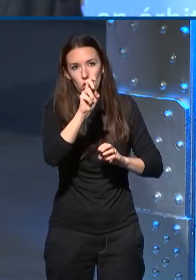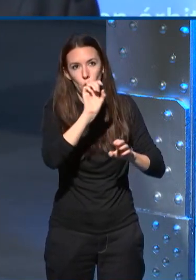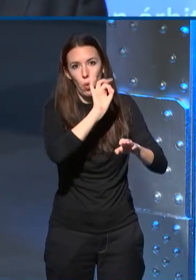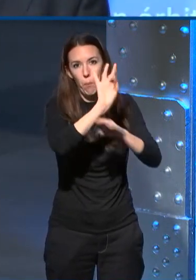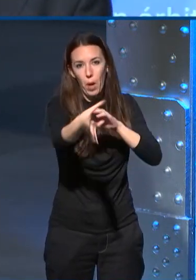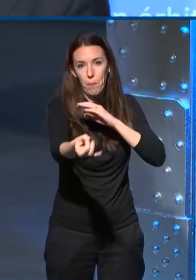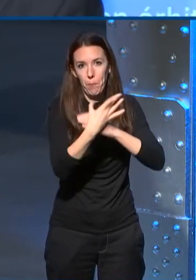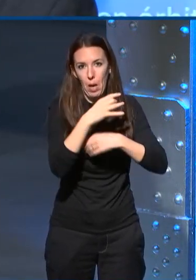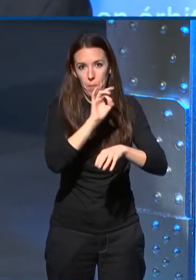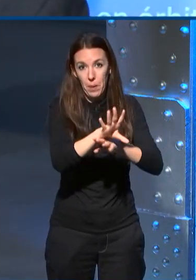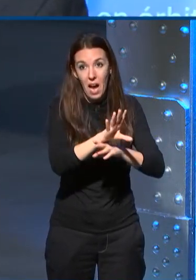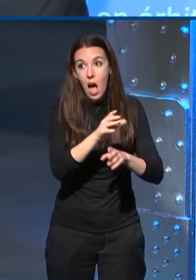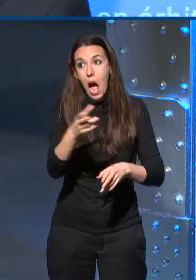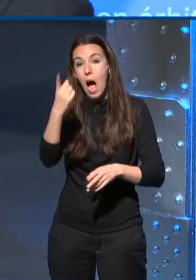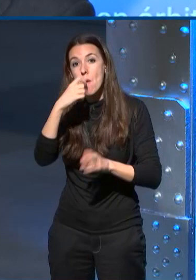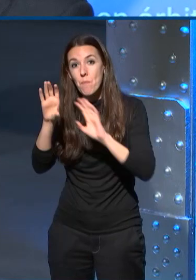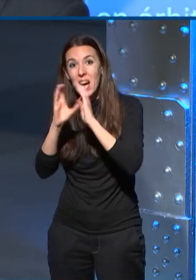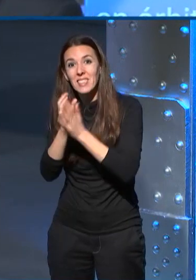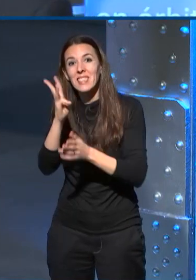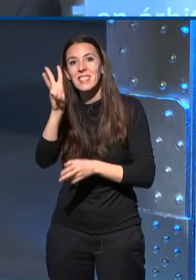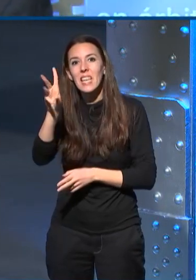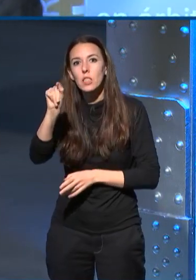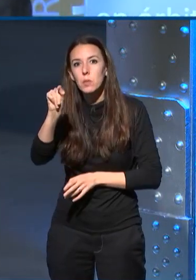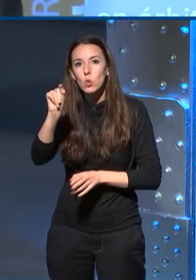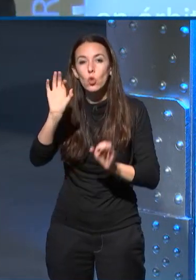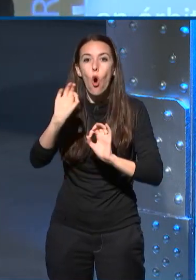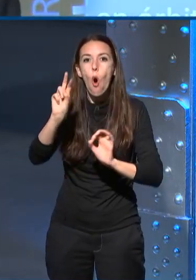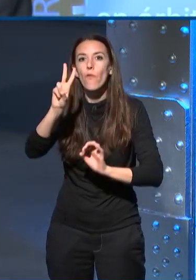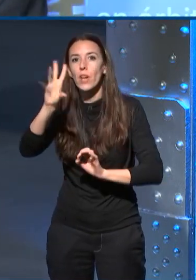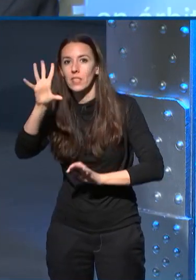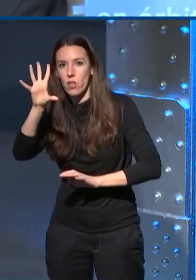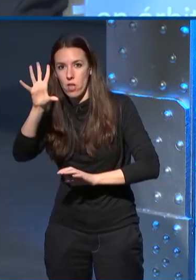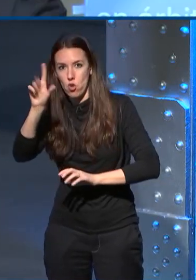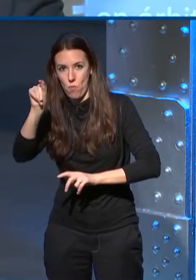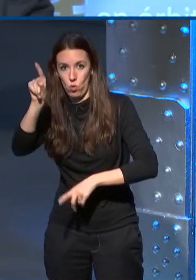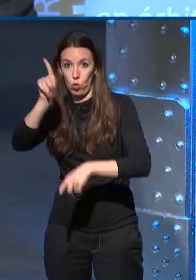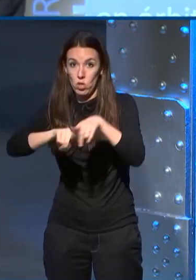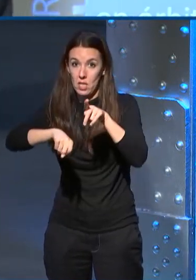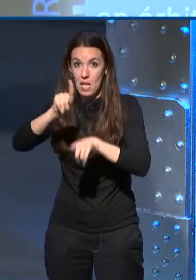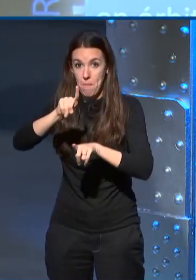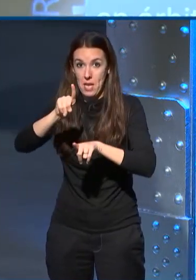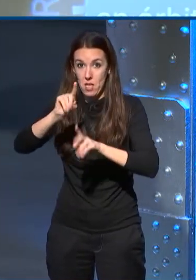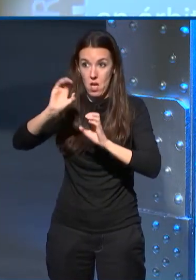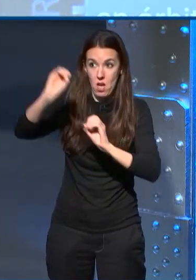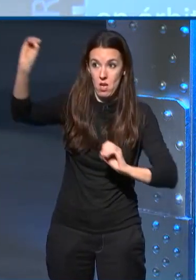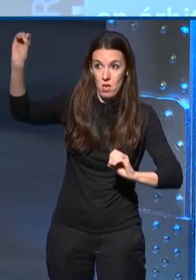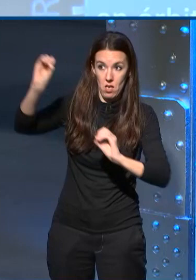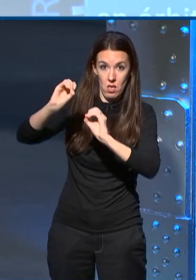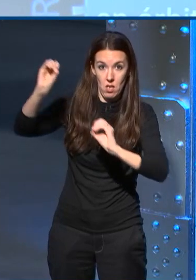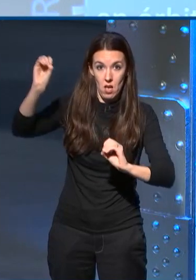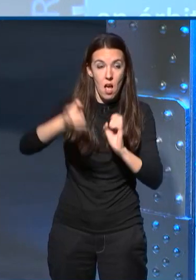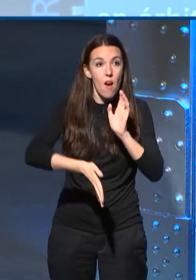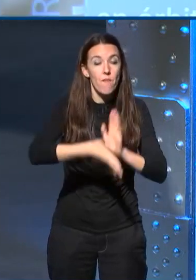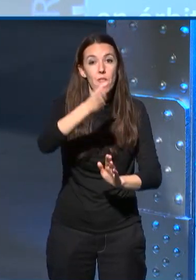luz. Una transmisión a Marte tarda entre 3 minutos y 20 y pico minutos, según donde estén la Tierra y Marte. Entonces, ir a la